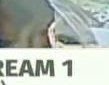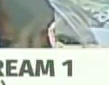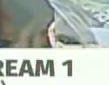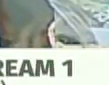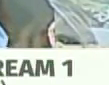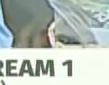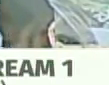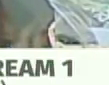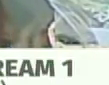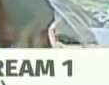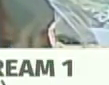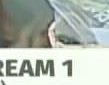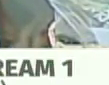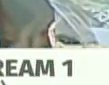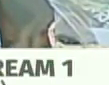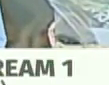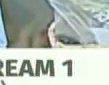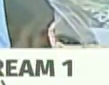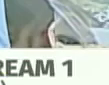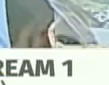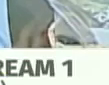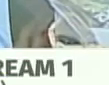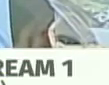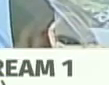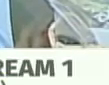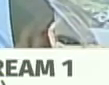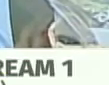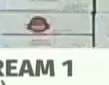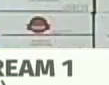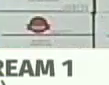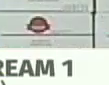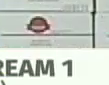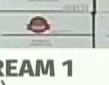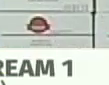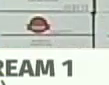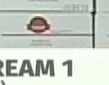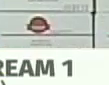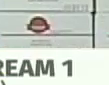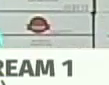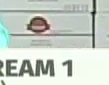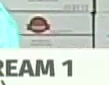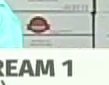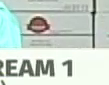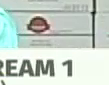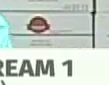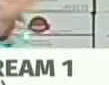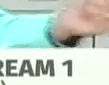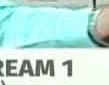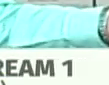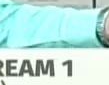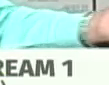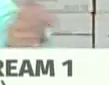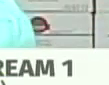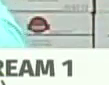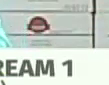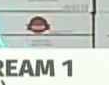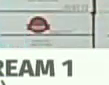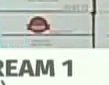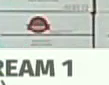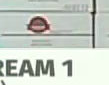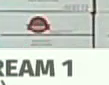de un cacao de altísima calidad esa es la diferencia de venezuela si nosotros logramos 35 mil toneladas